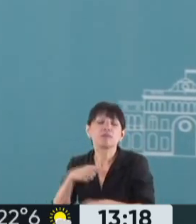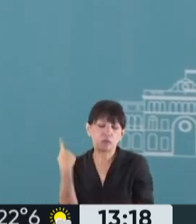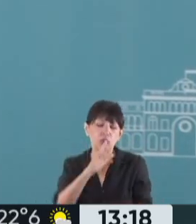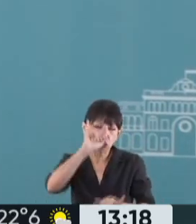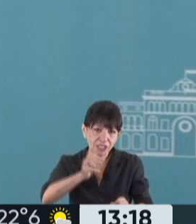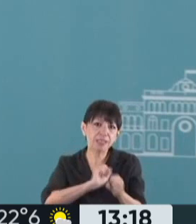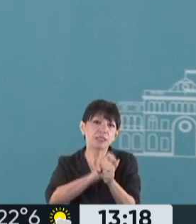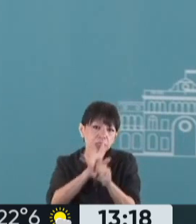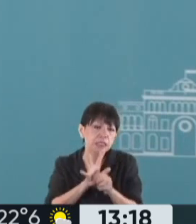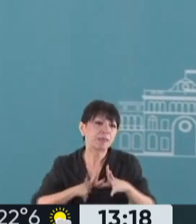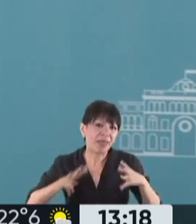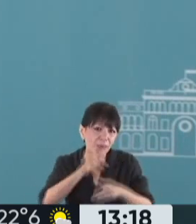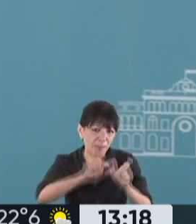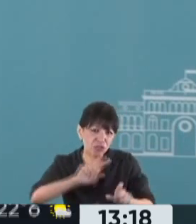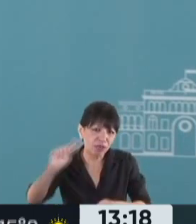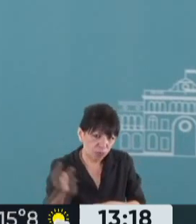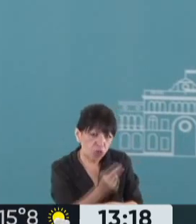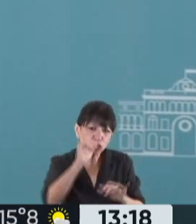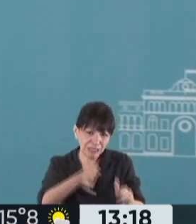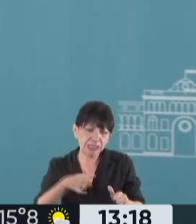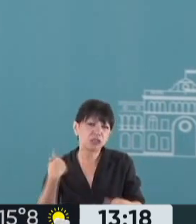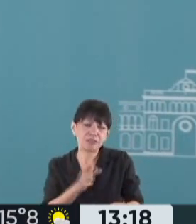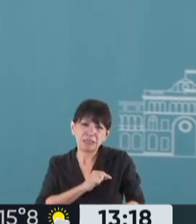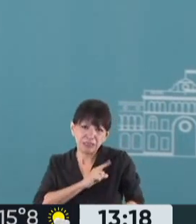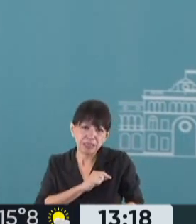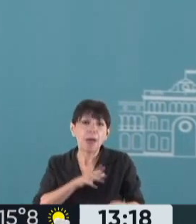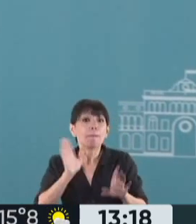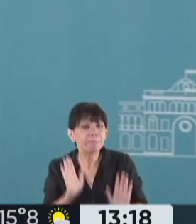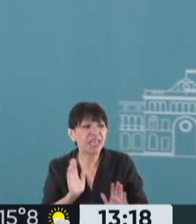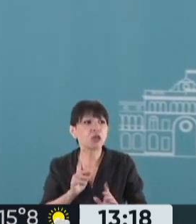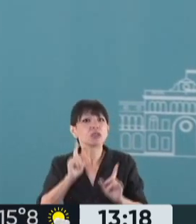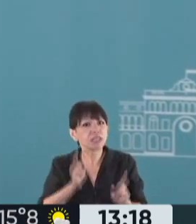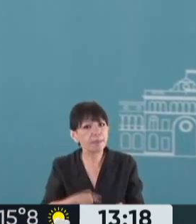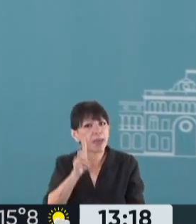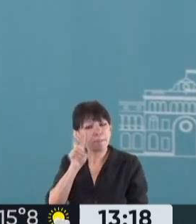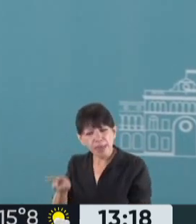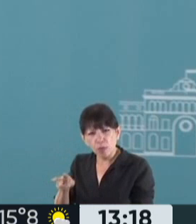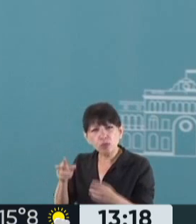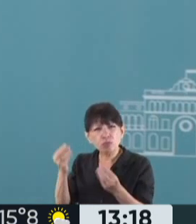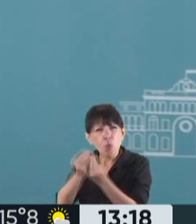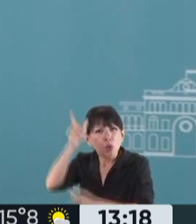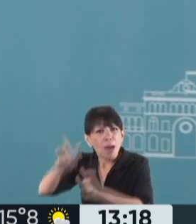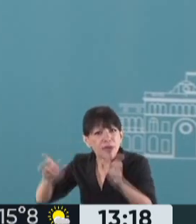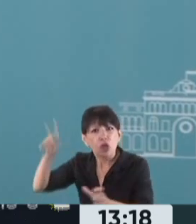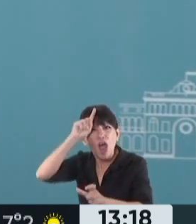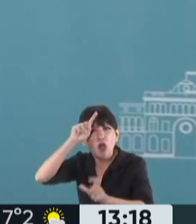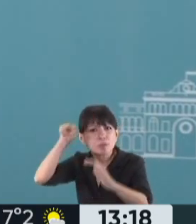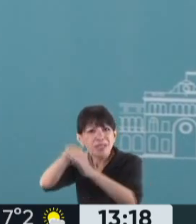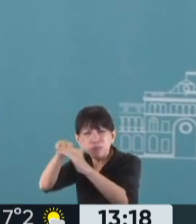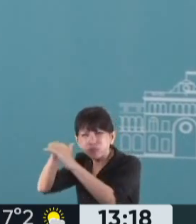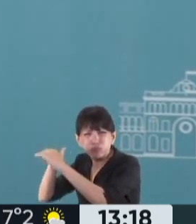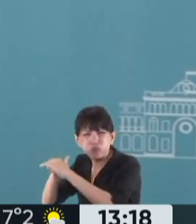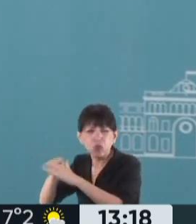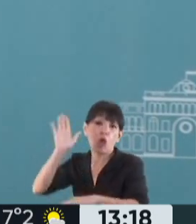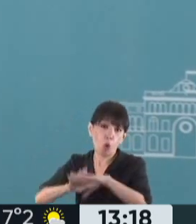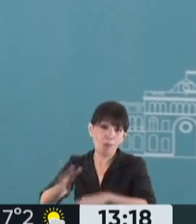la pandemia. Ahora, cuando nosotros vemos las cifras de la cantidad de gente que se hospitalizó por el